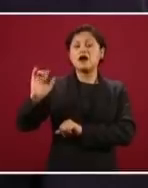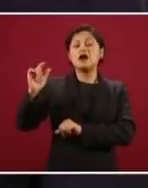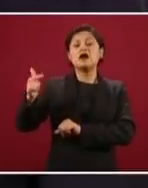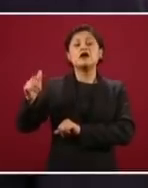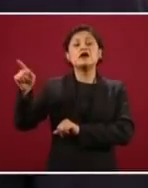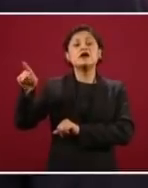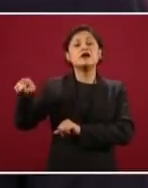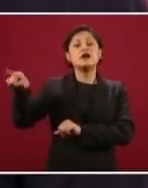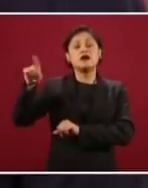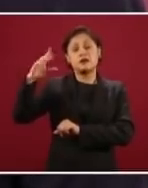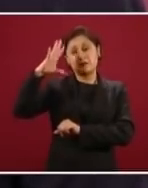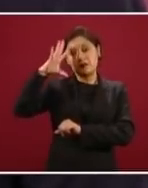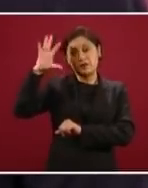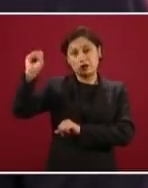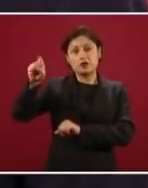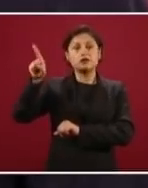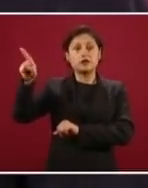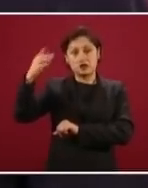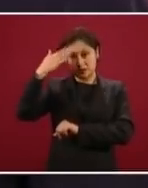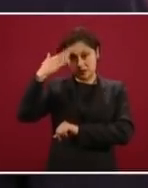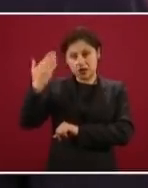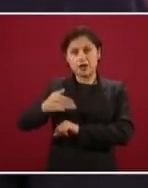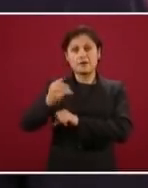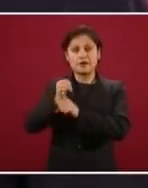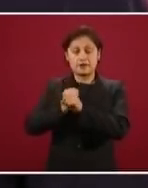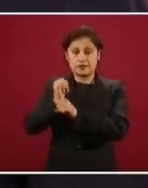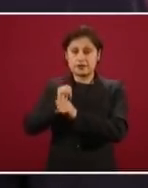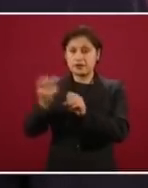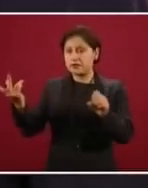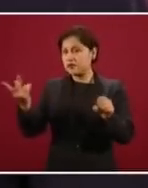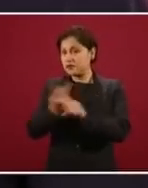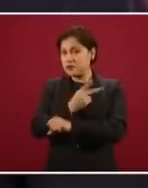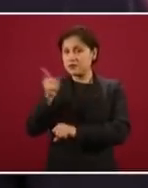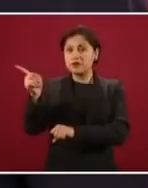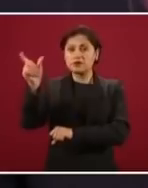tener información sobre este asesinato